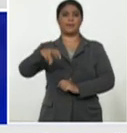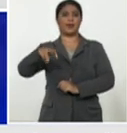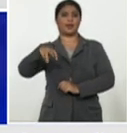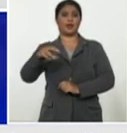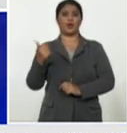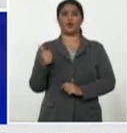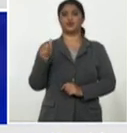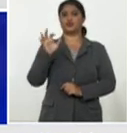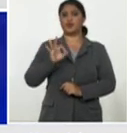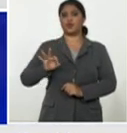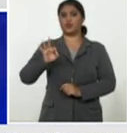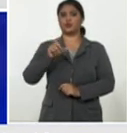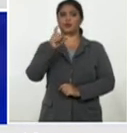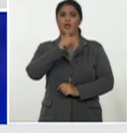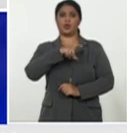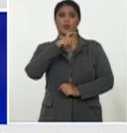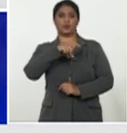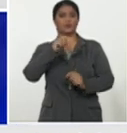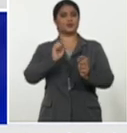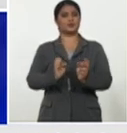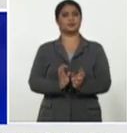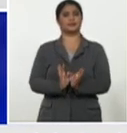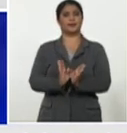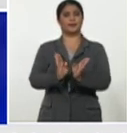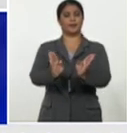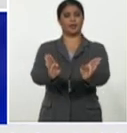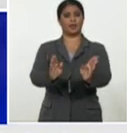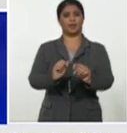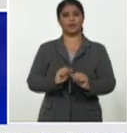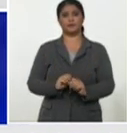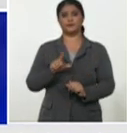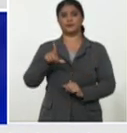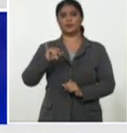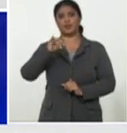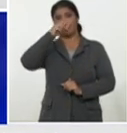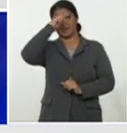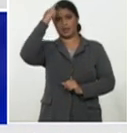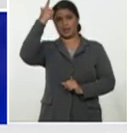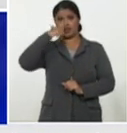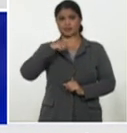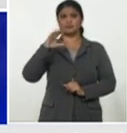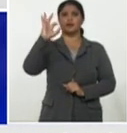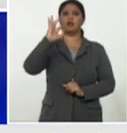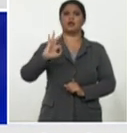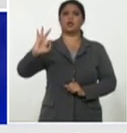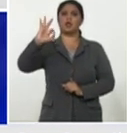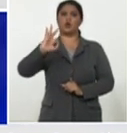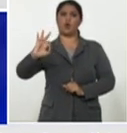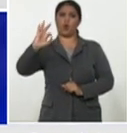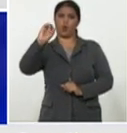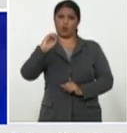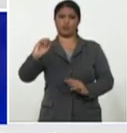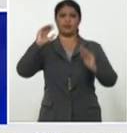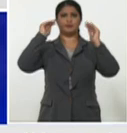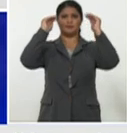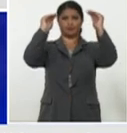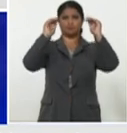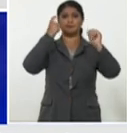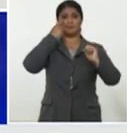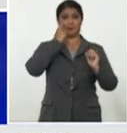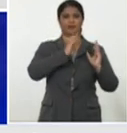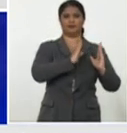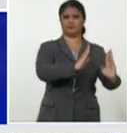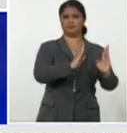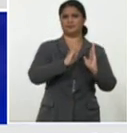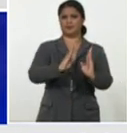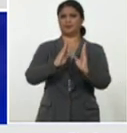octubre, Cotorro, San Miguel del Padrón y La Lisa. En ese orden, de mayor a menor, pues